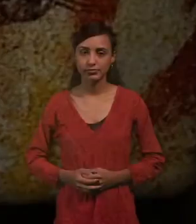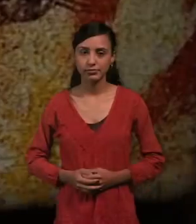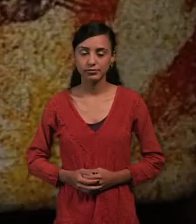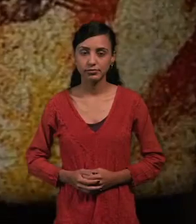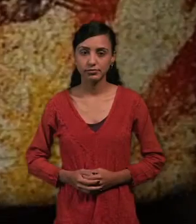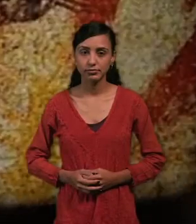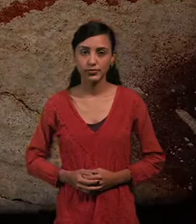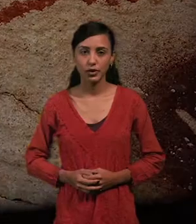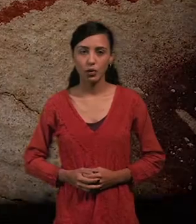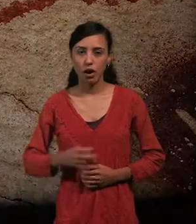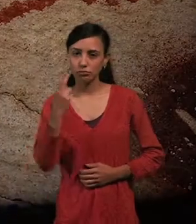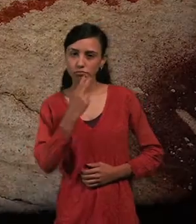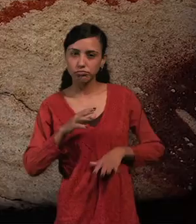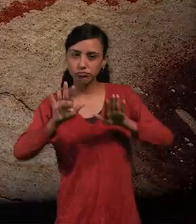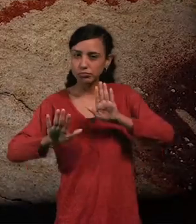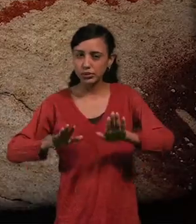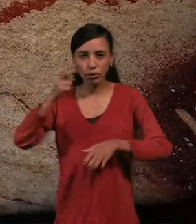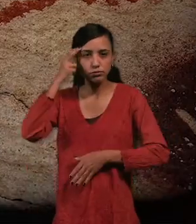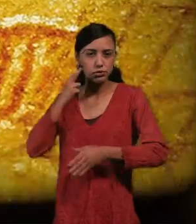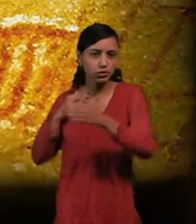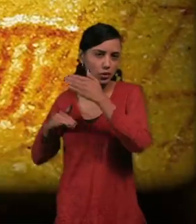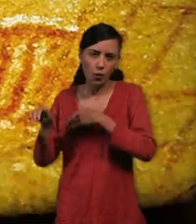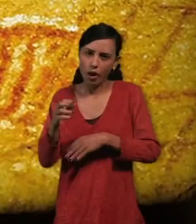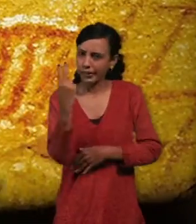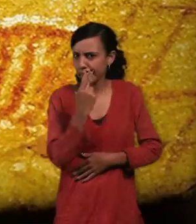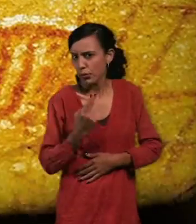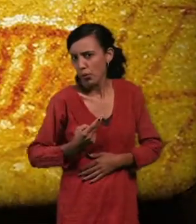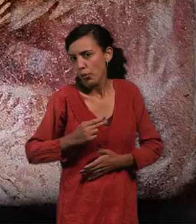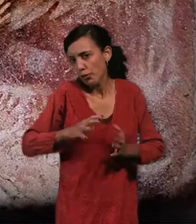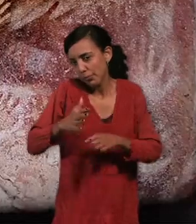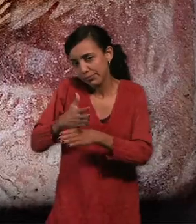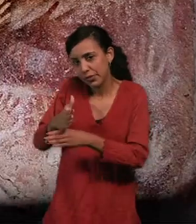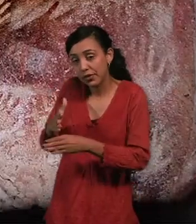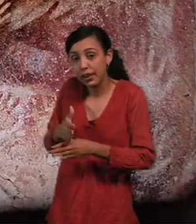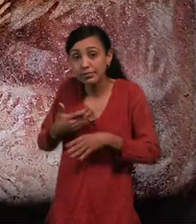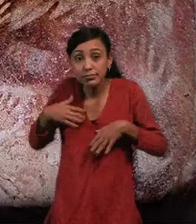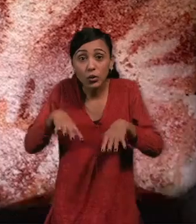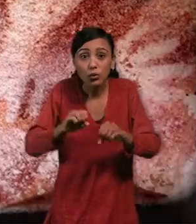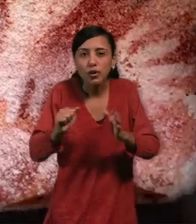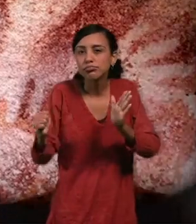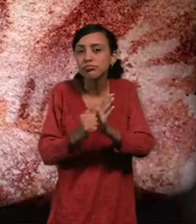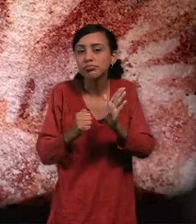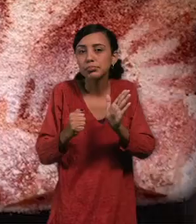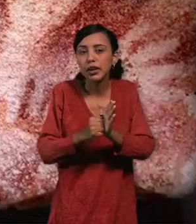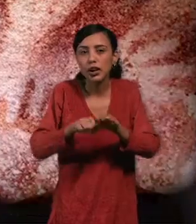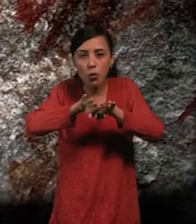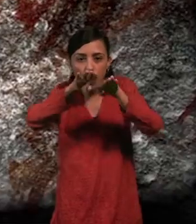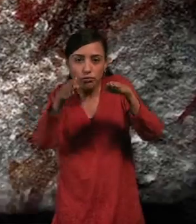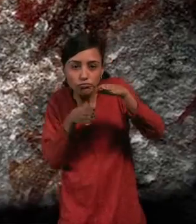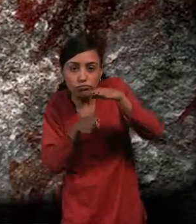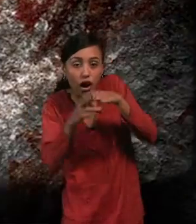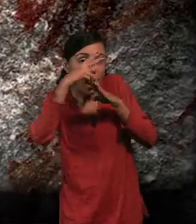Las pinturas rupestres son dibujos u otras manifestaciones pictóricas halladas en rocas y cavernas.